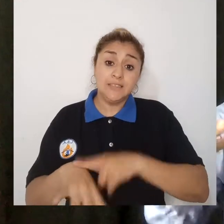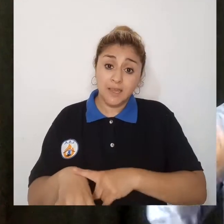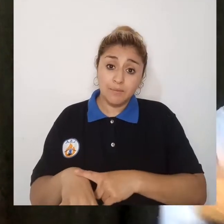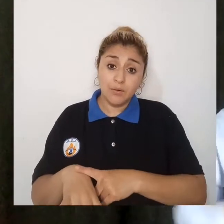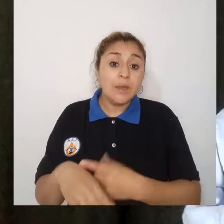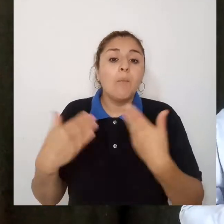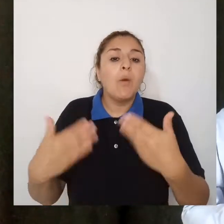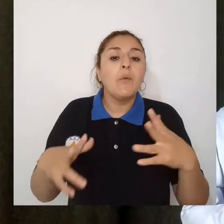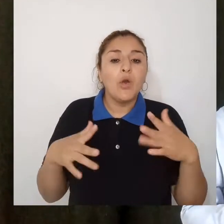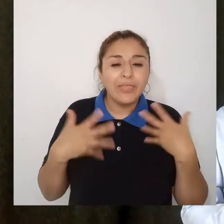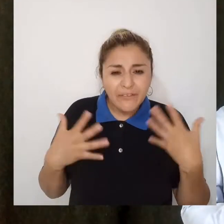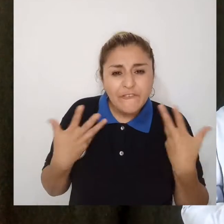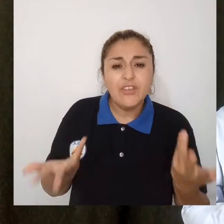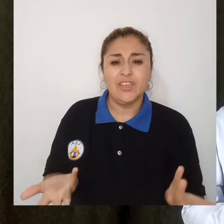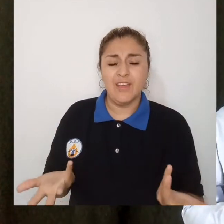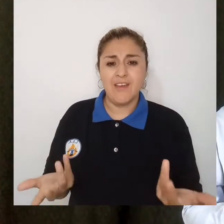ameritara